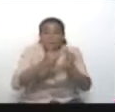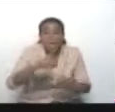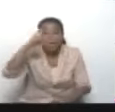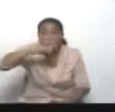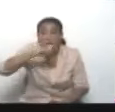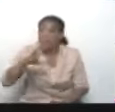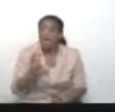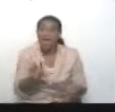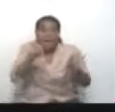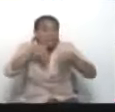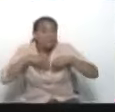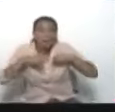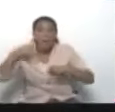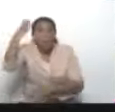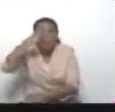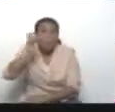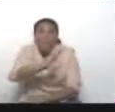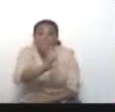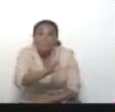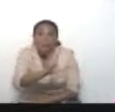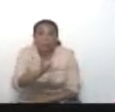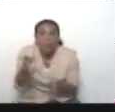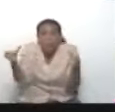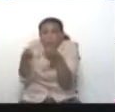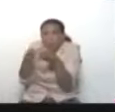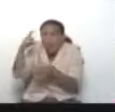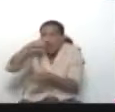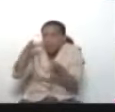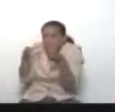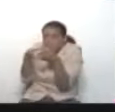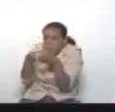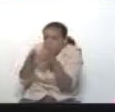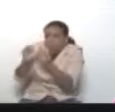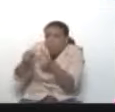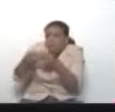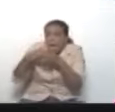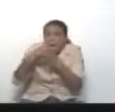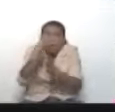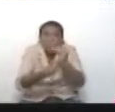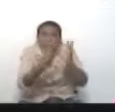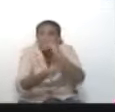de Europa y tuvieron que agruparse los judíos y empezar a huir.